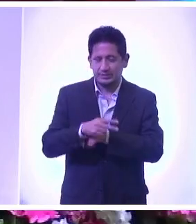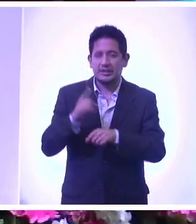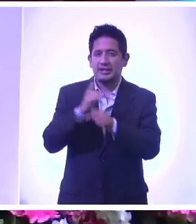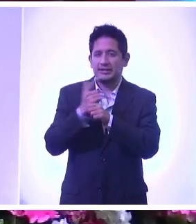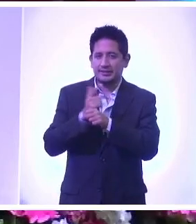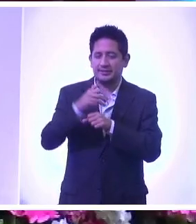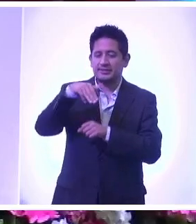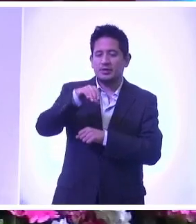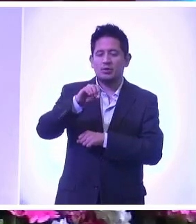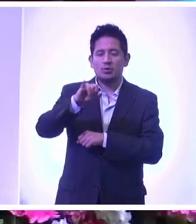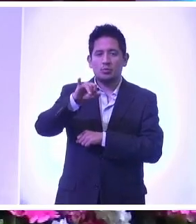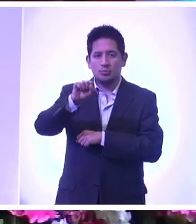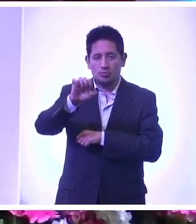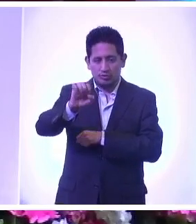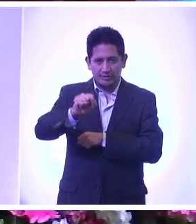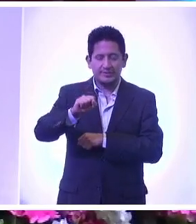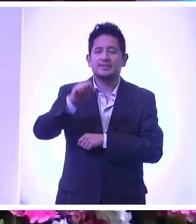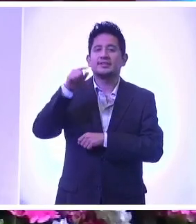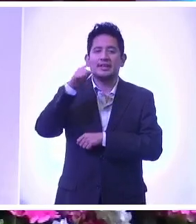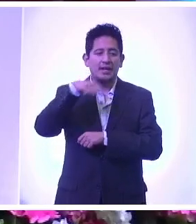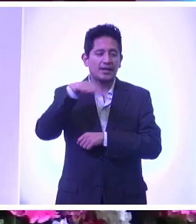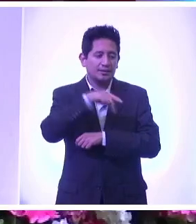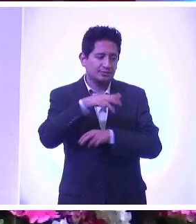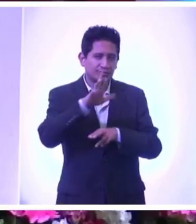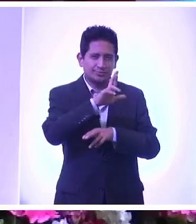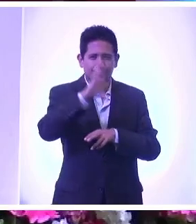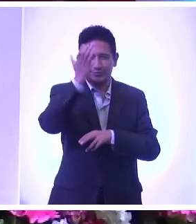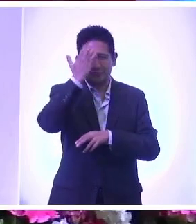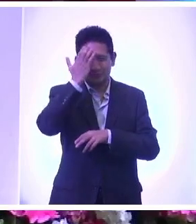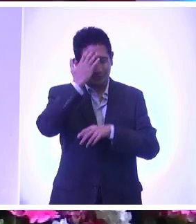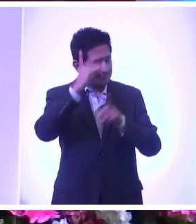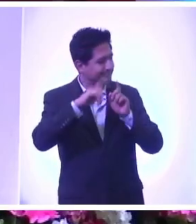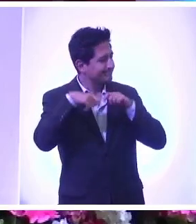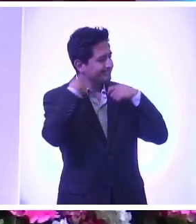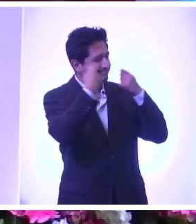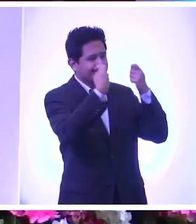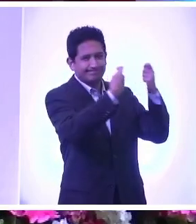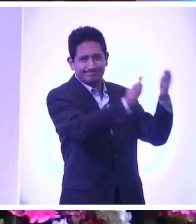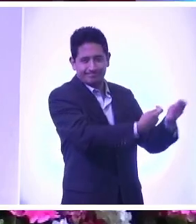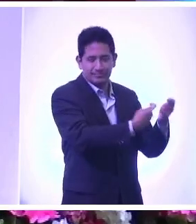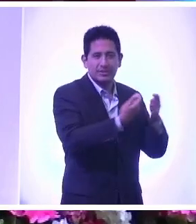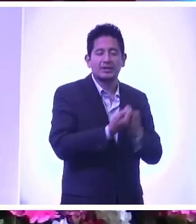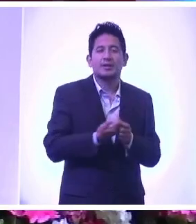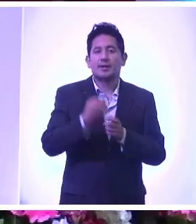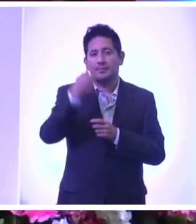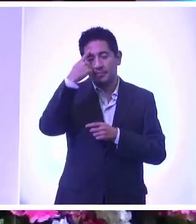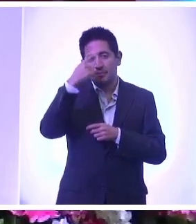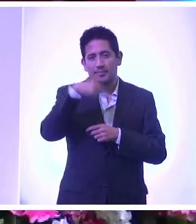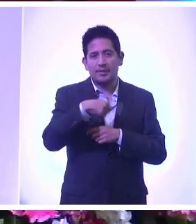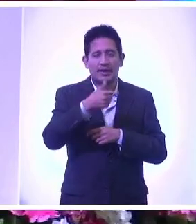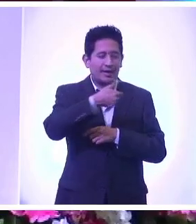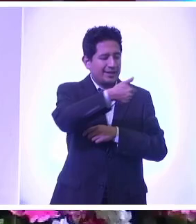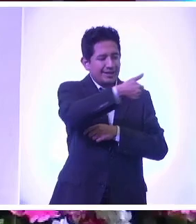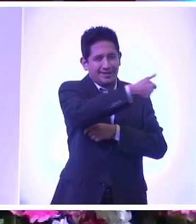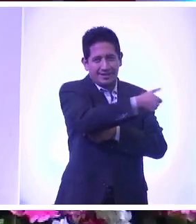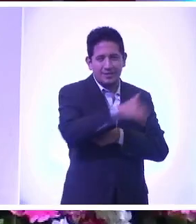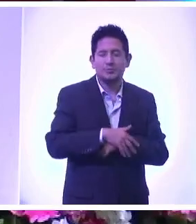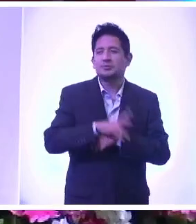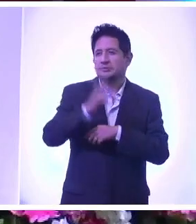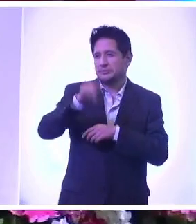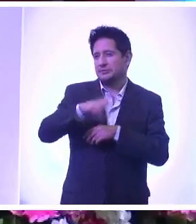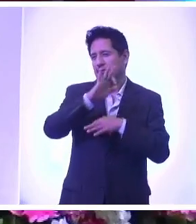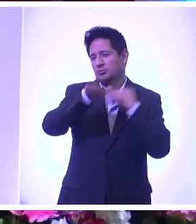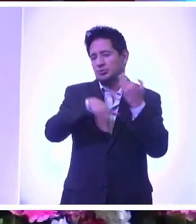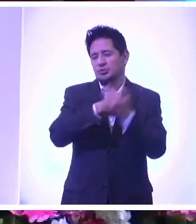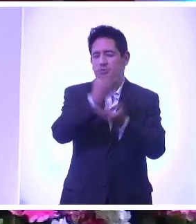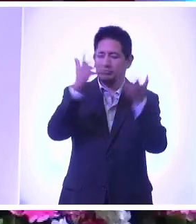Moisés Israel calvo hace entrega de este merecido reconocimiento a nuestros panelistas un aplauso muy